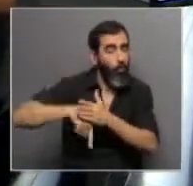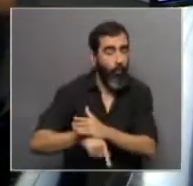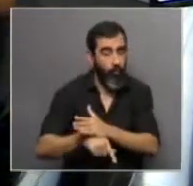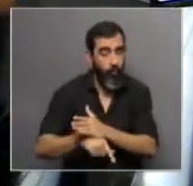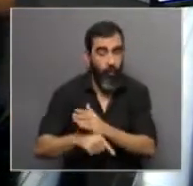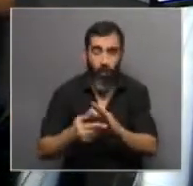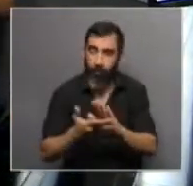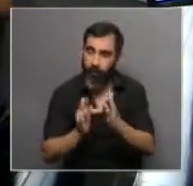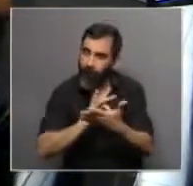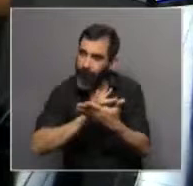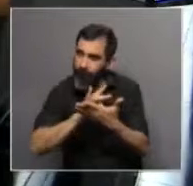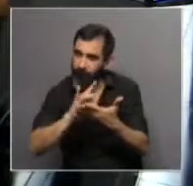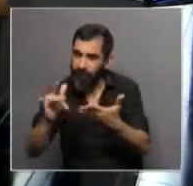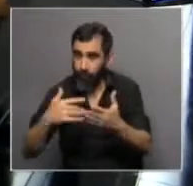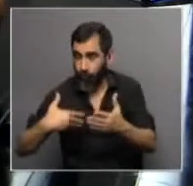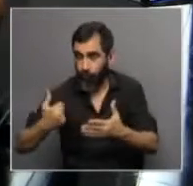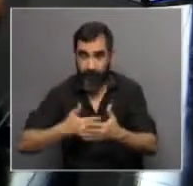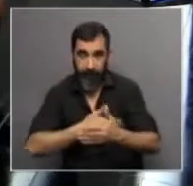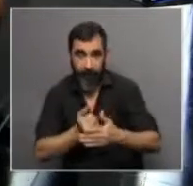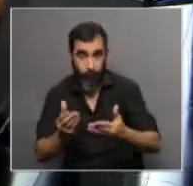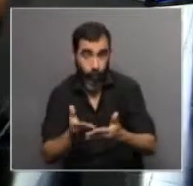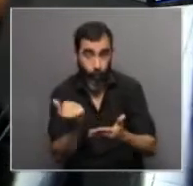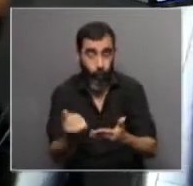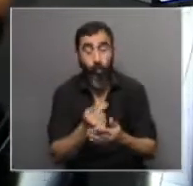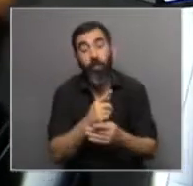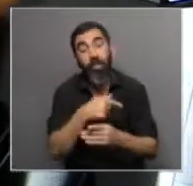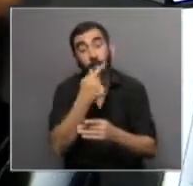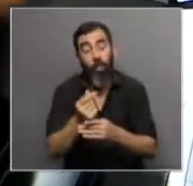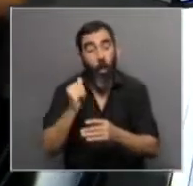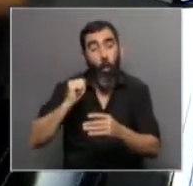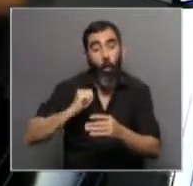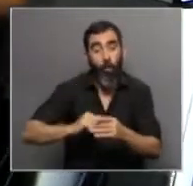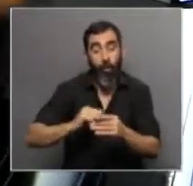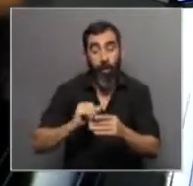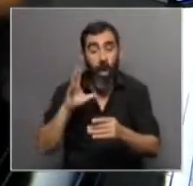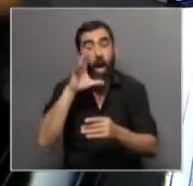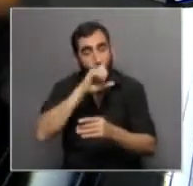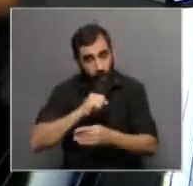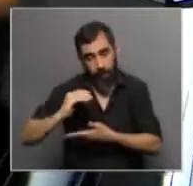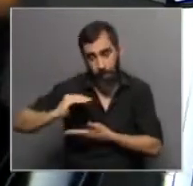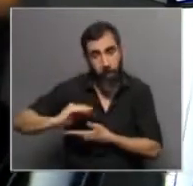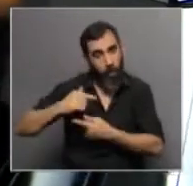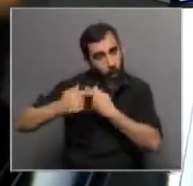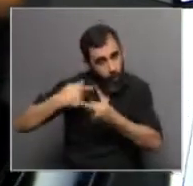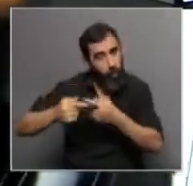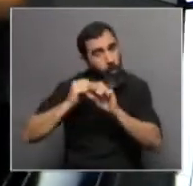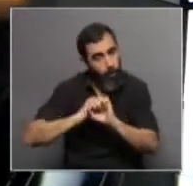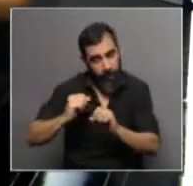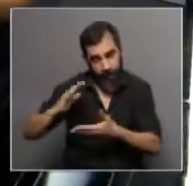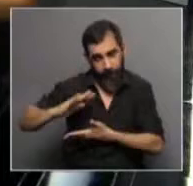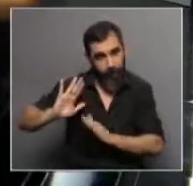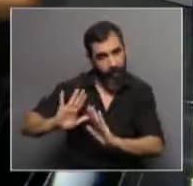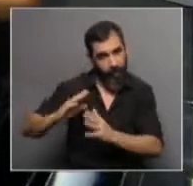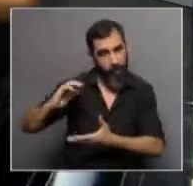el vaciamiento ganglionar primero a la cirugía conservadora de la mama, es decir, poder conservar